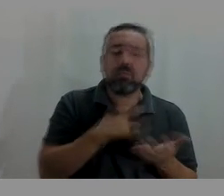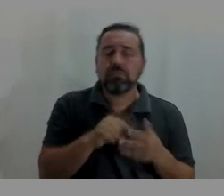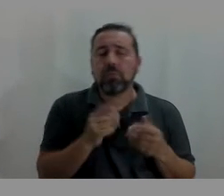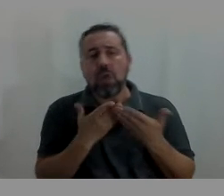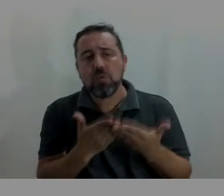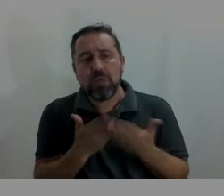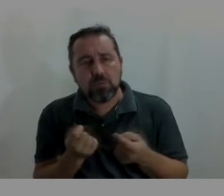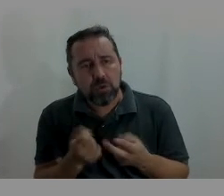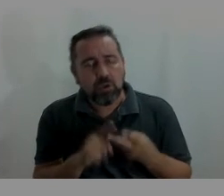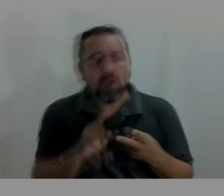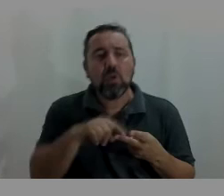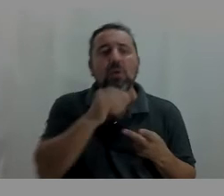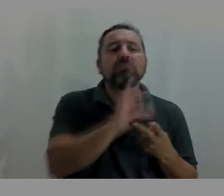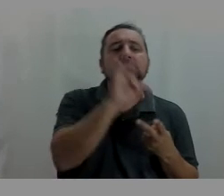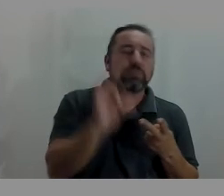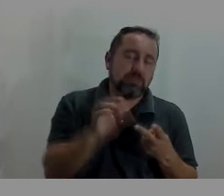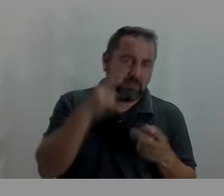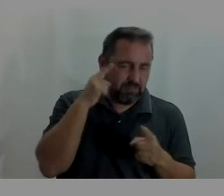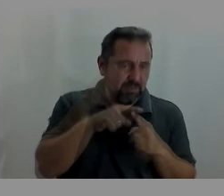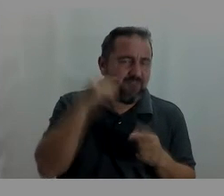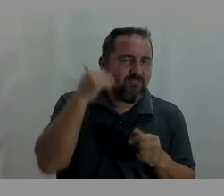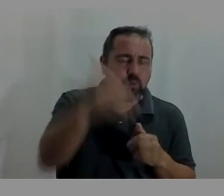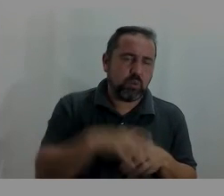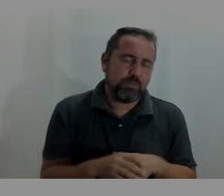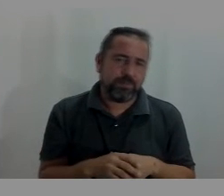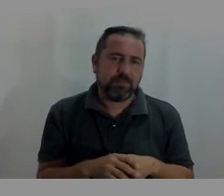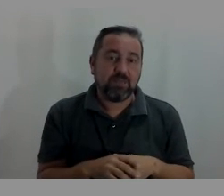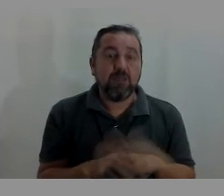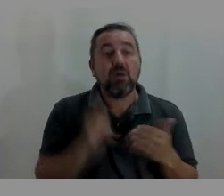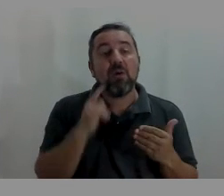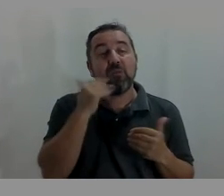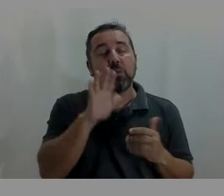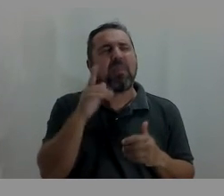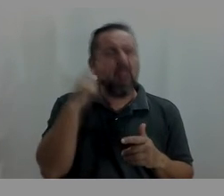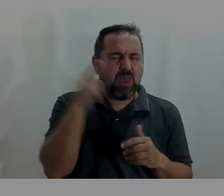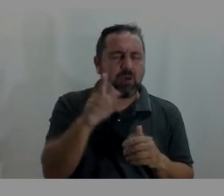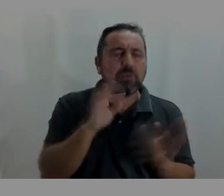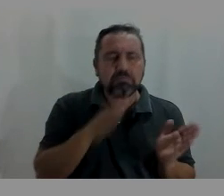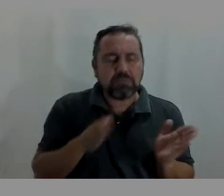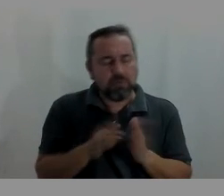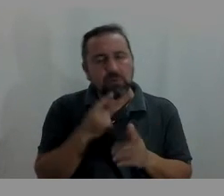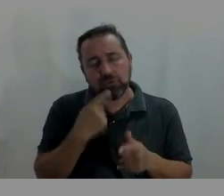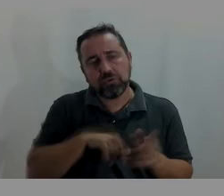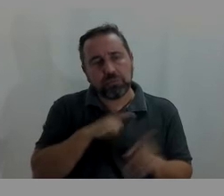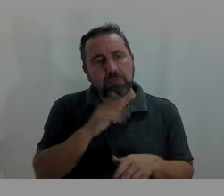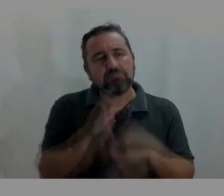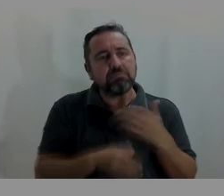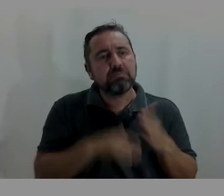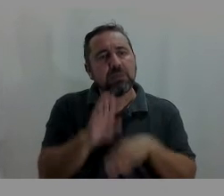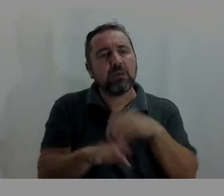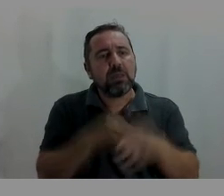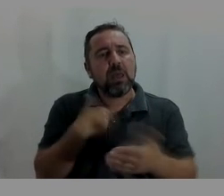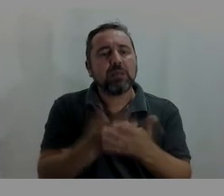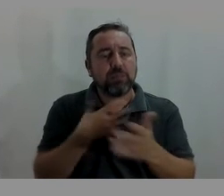vamos a ir a pasar al futuro. Futuro que, aunque parezca lejano, es un camino que estamos andando y que posiblemente vamos a